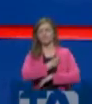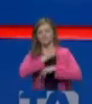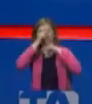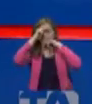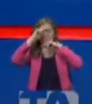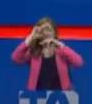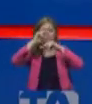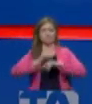final.